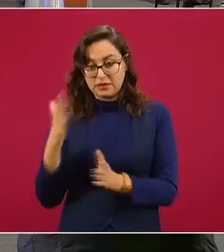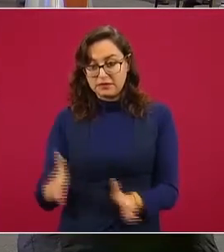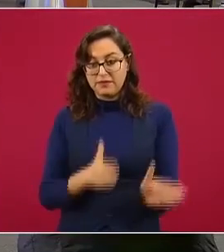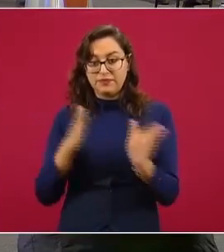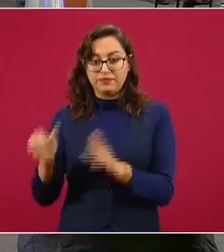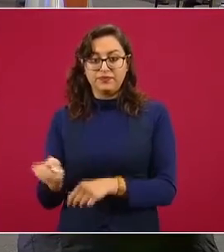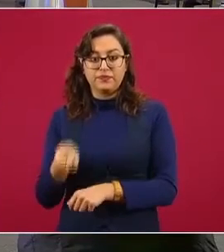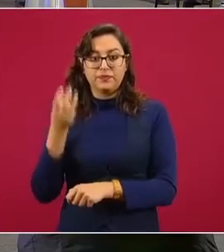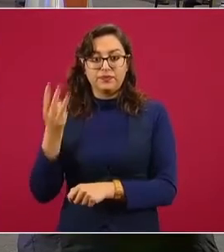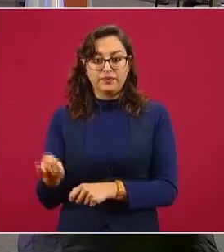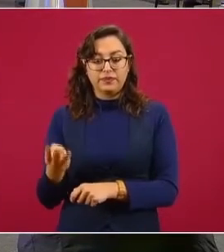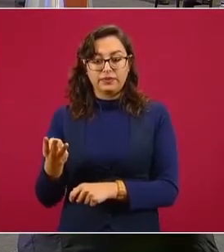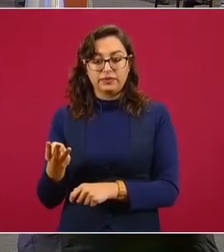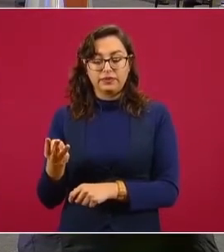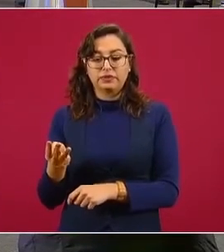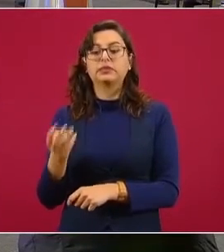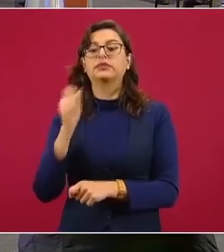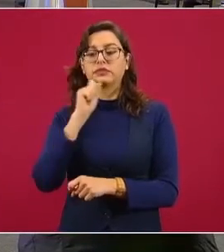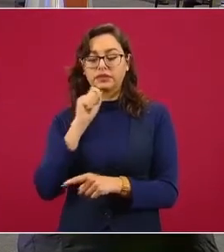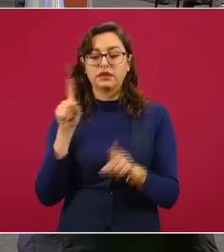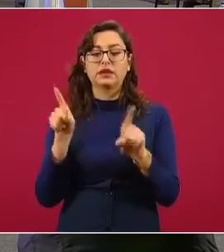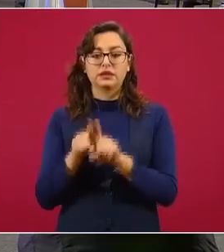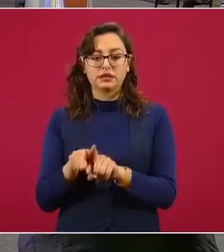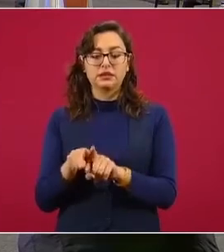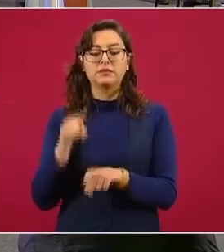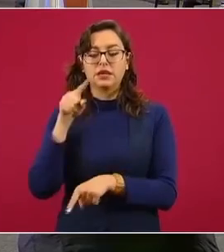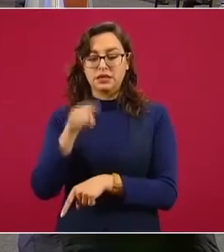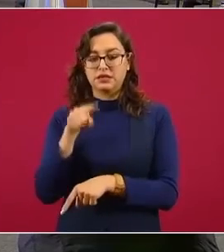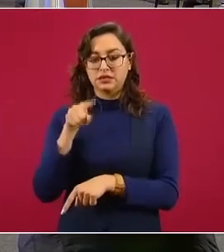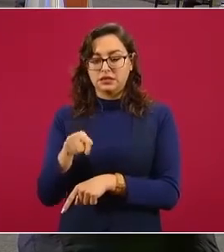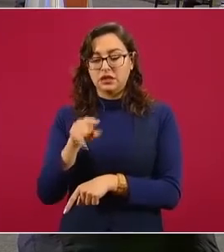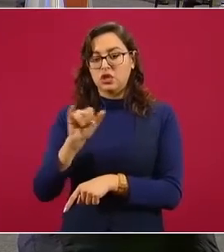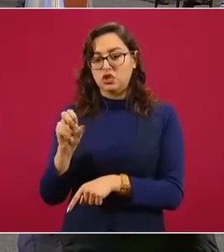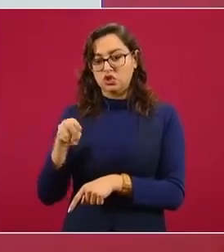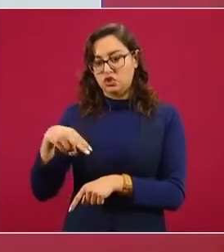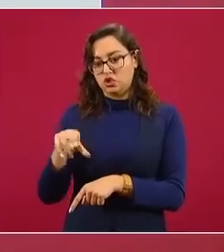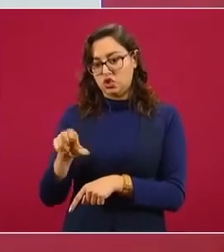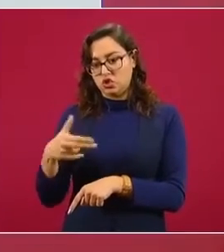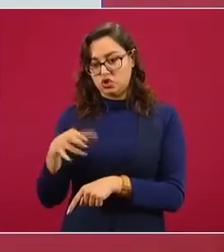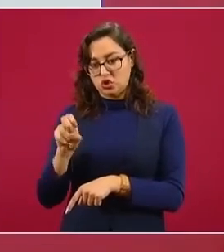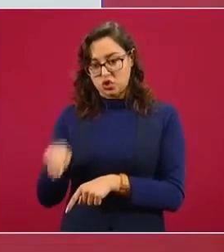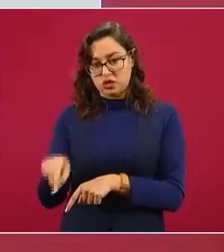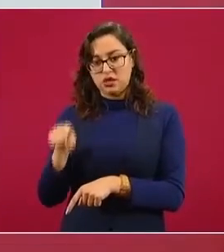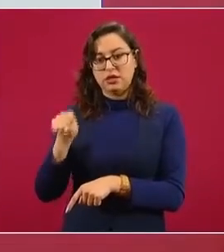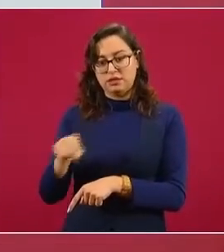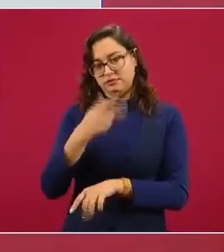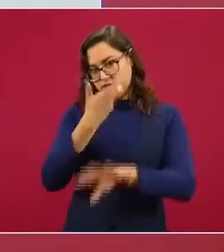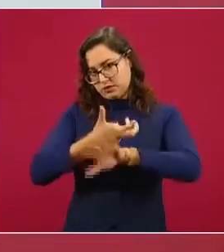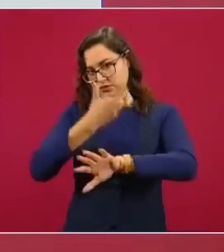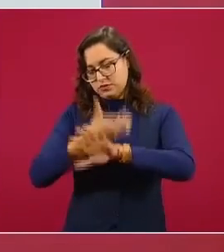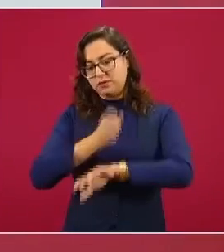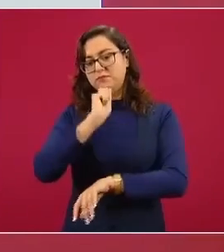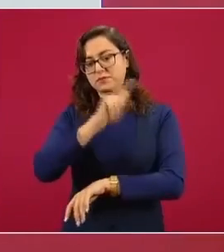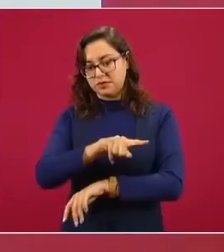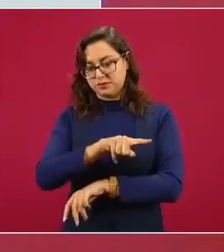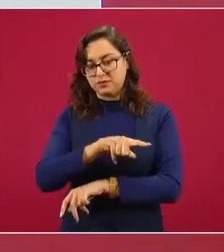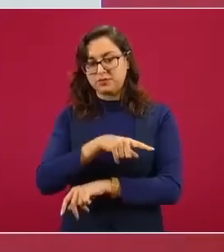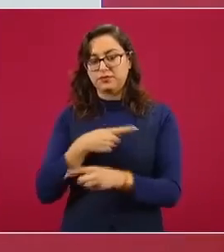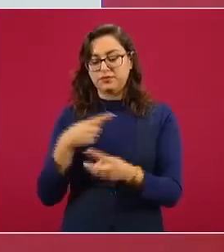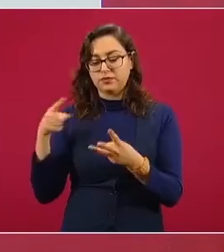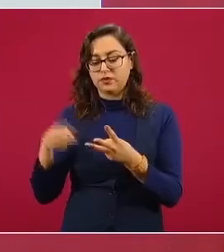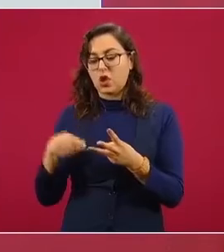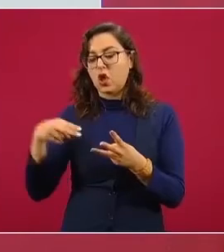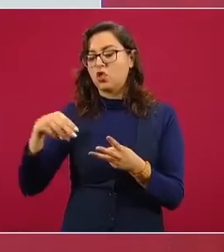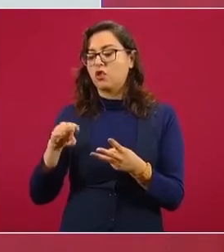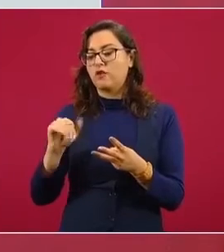3. Janssen es una empresa vinculada a Johnson & Johnson, más conocida en México, de origen norteamericana.